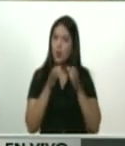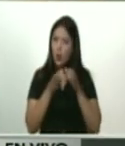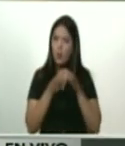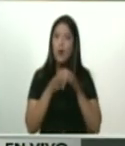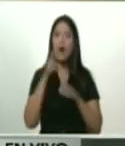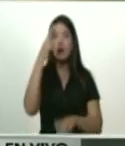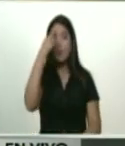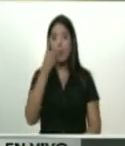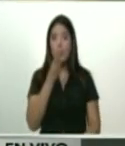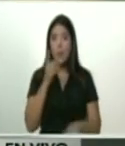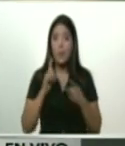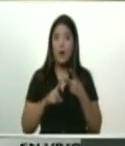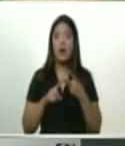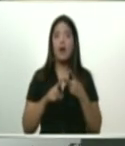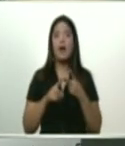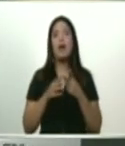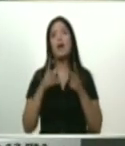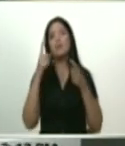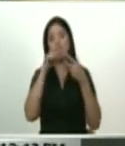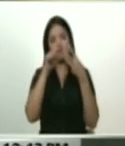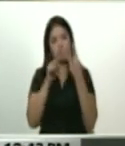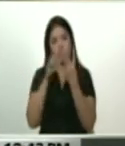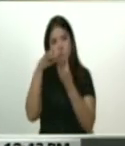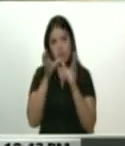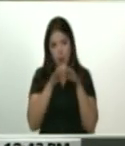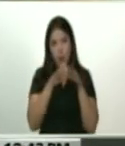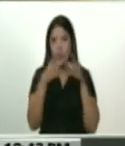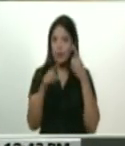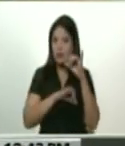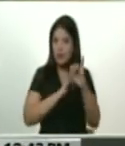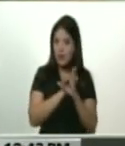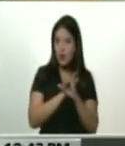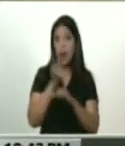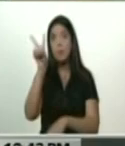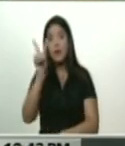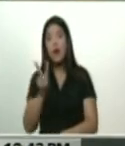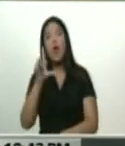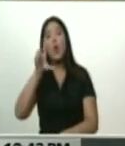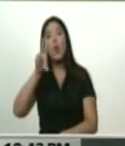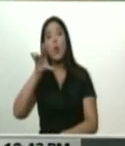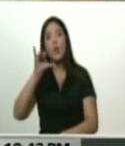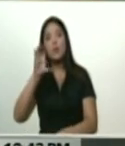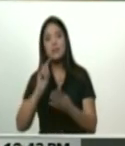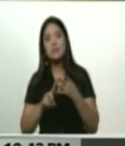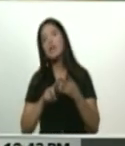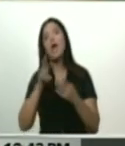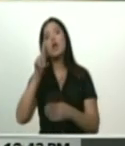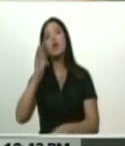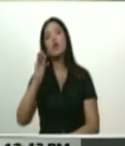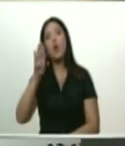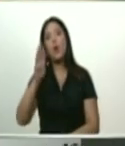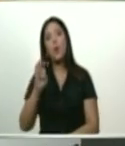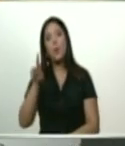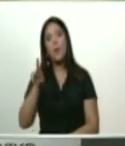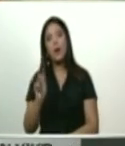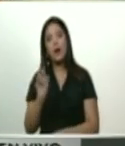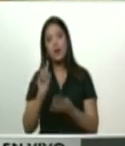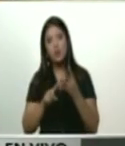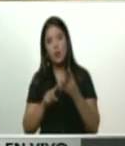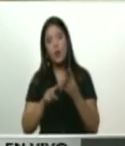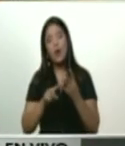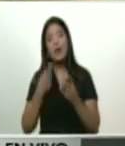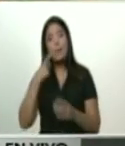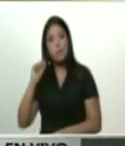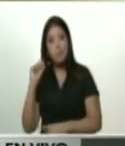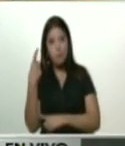Dominicana, Los Ilegales, Sandy Papo y Fulanito. Por Venezuela, Lucía Valentina, Roberto Antonio, Los Cadillacs y El Potro